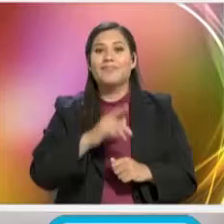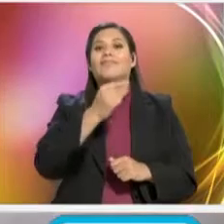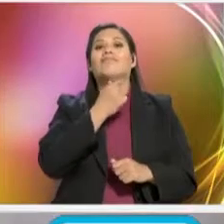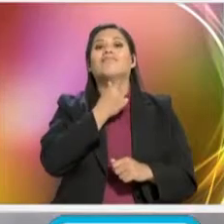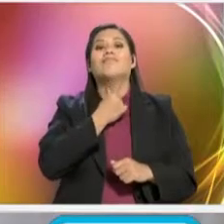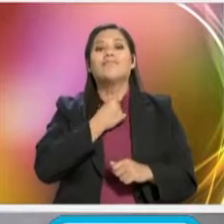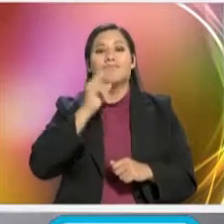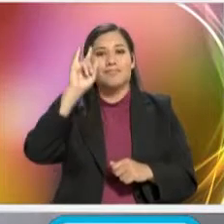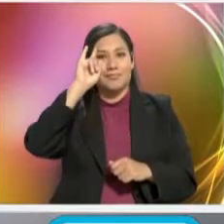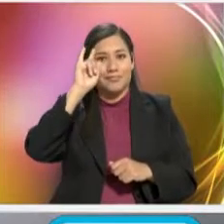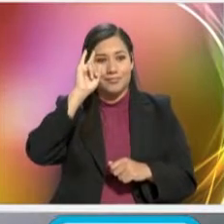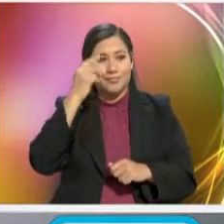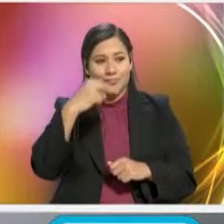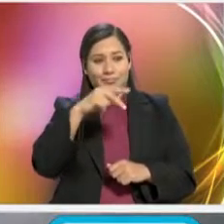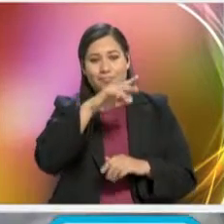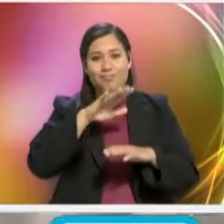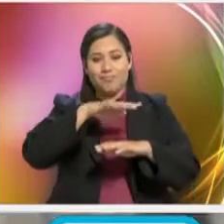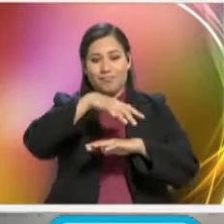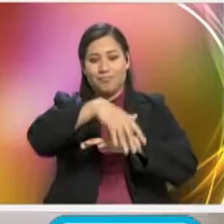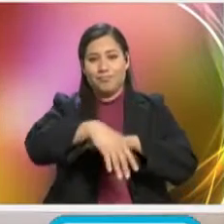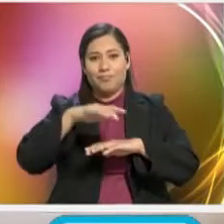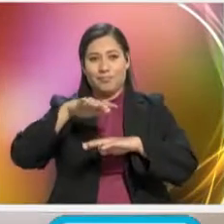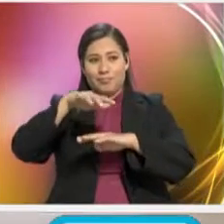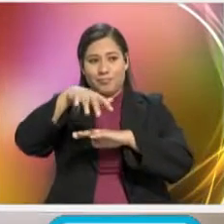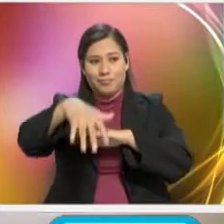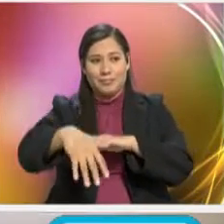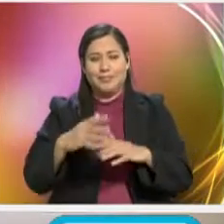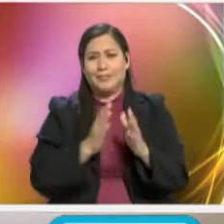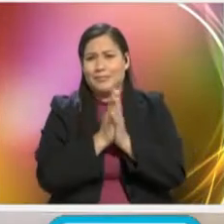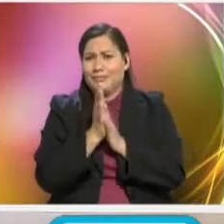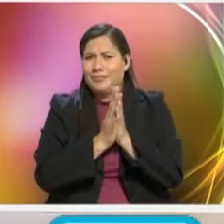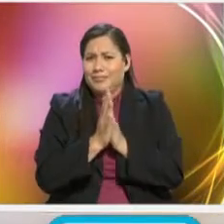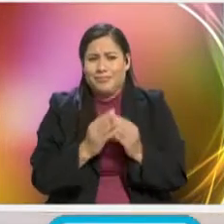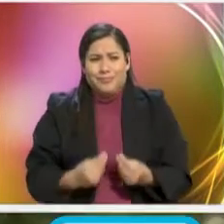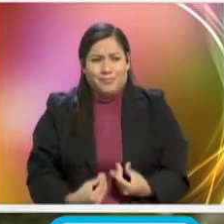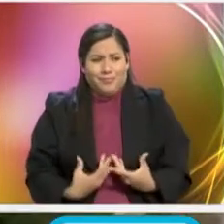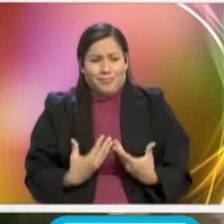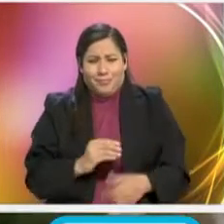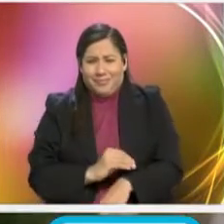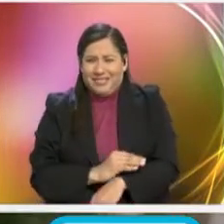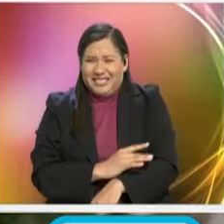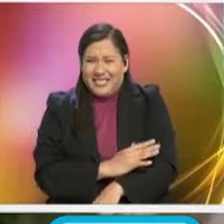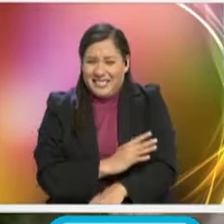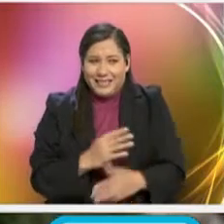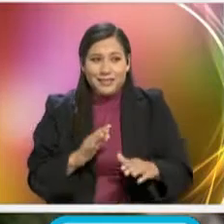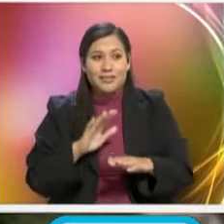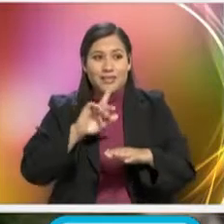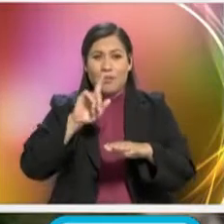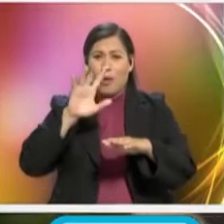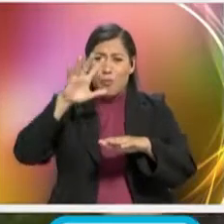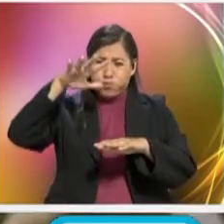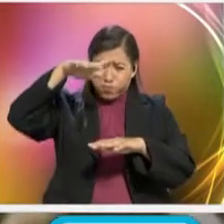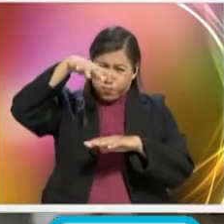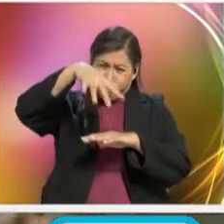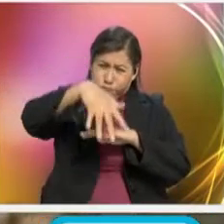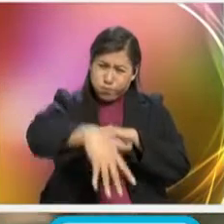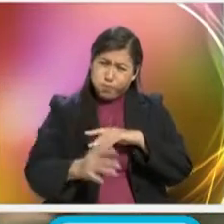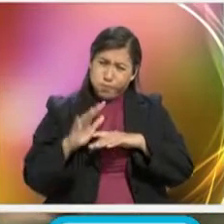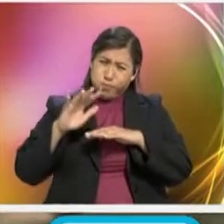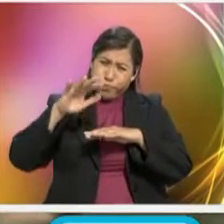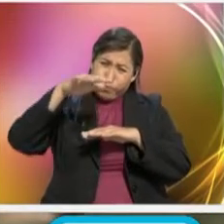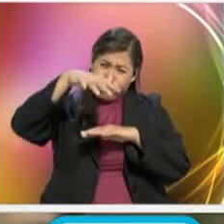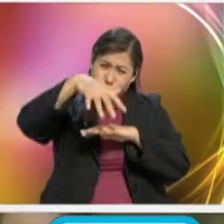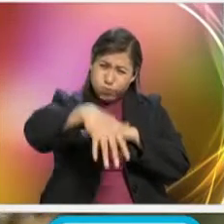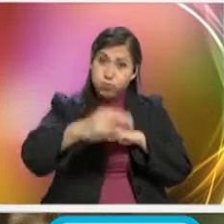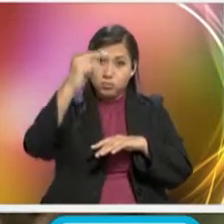Iguazú. diablo. Este momento también espeluznante en el que llegas a una caída gigantesca de agua, ahora no en